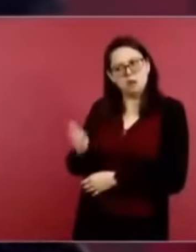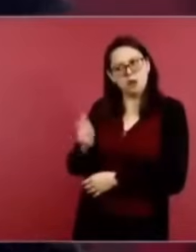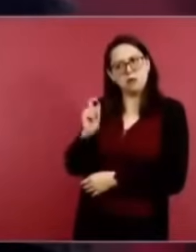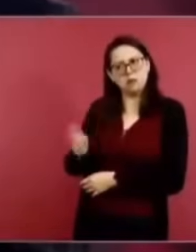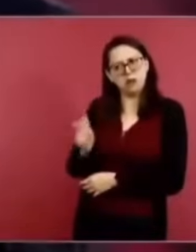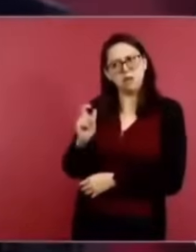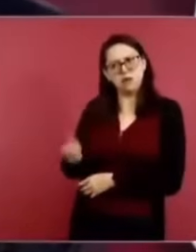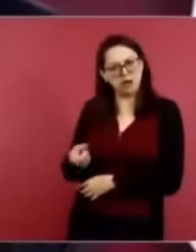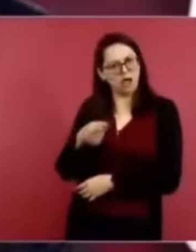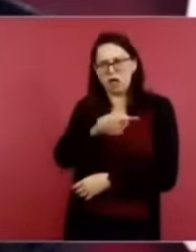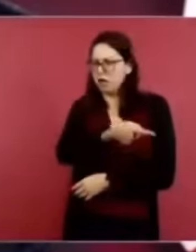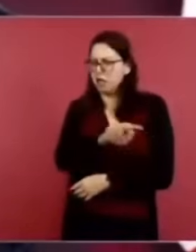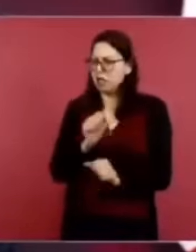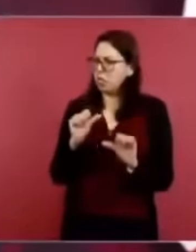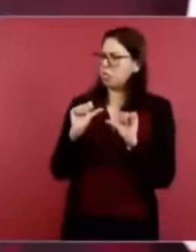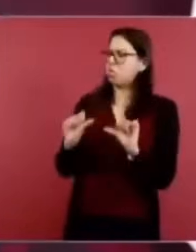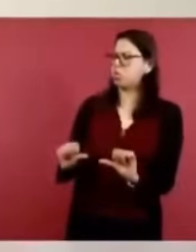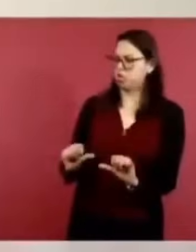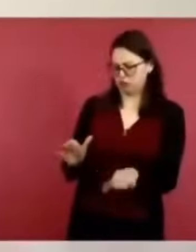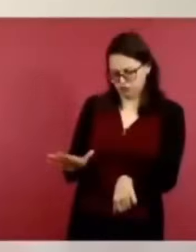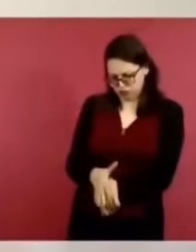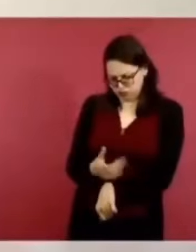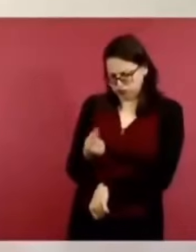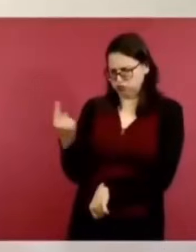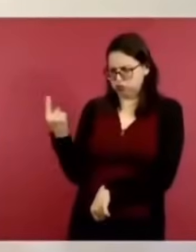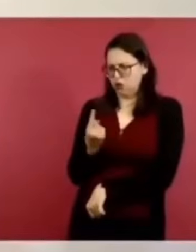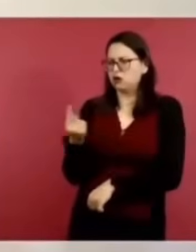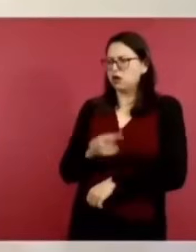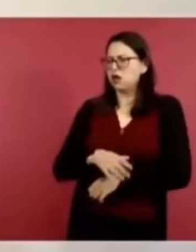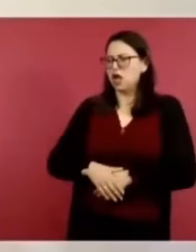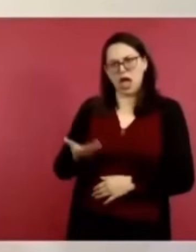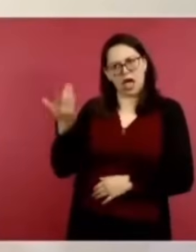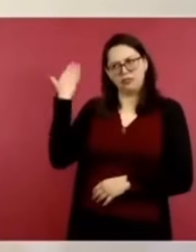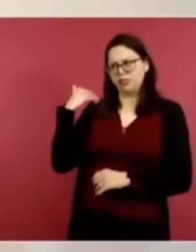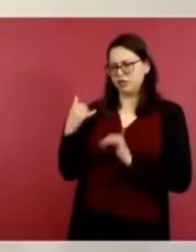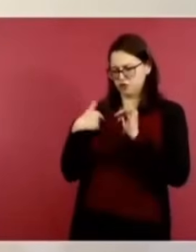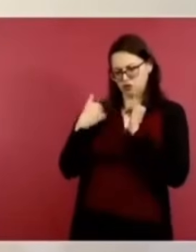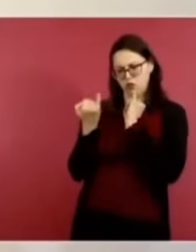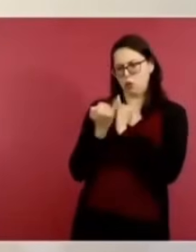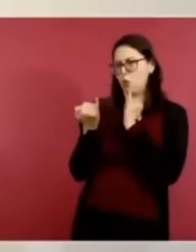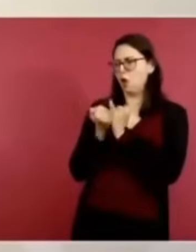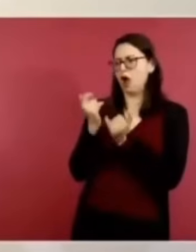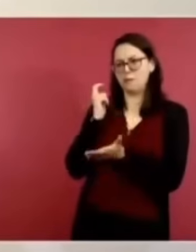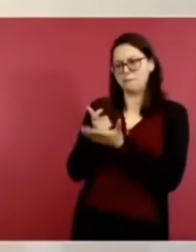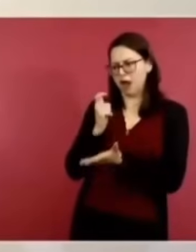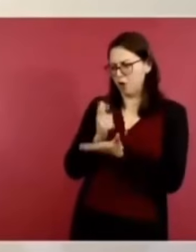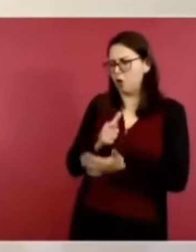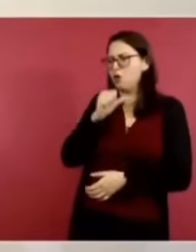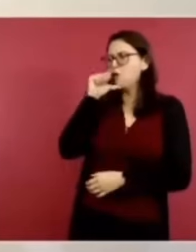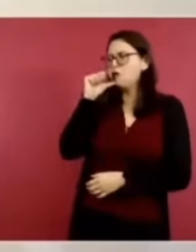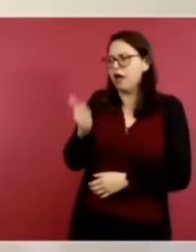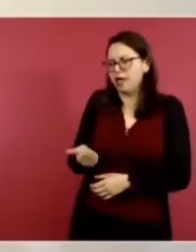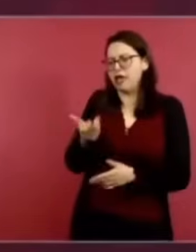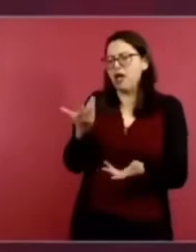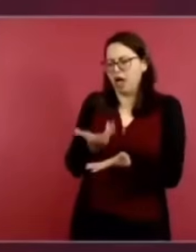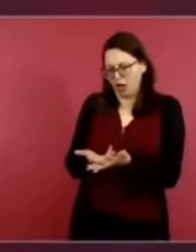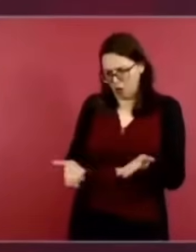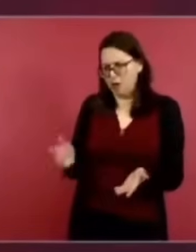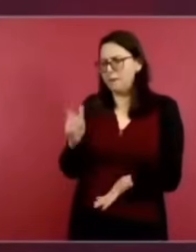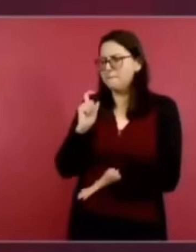me cobras o nos estás cobrando y a él no?